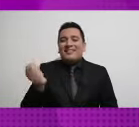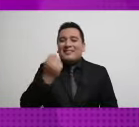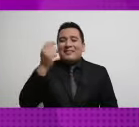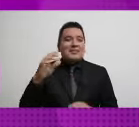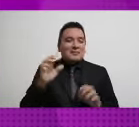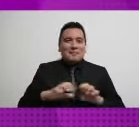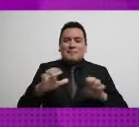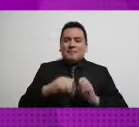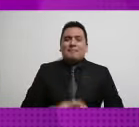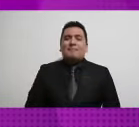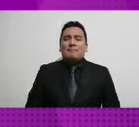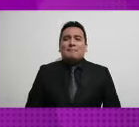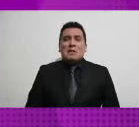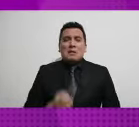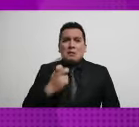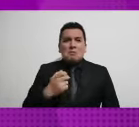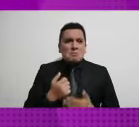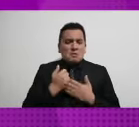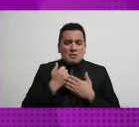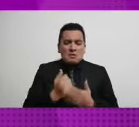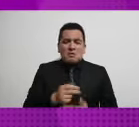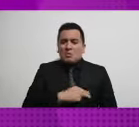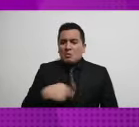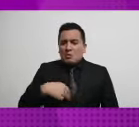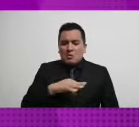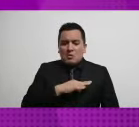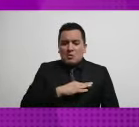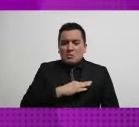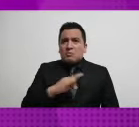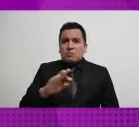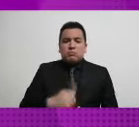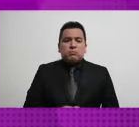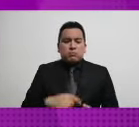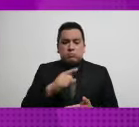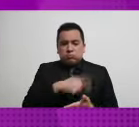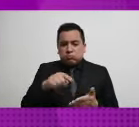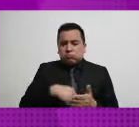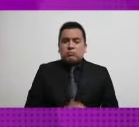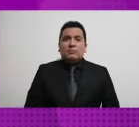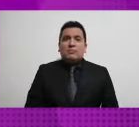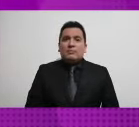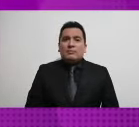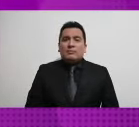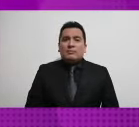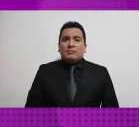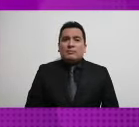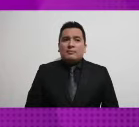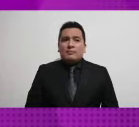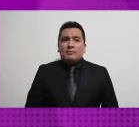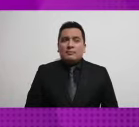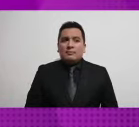efectiva a las demandas de modernización de nuestro sistema democrático.